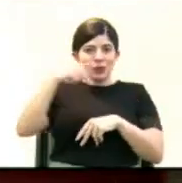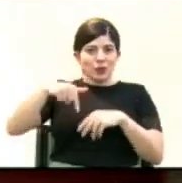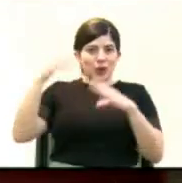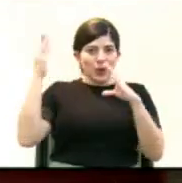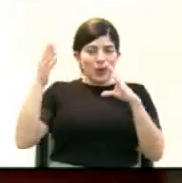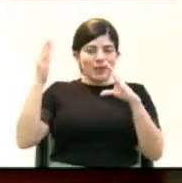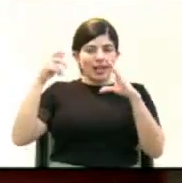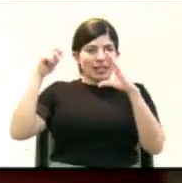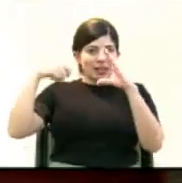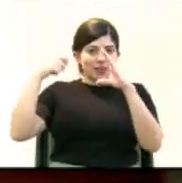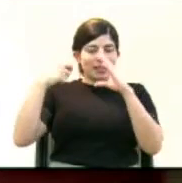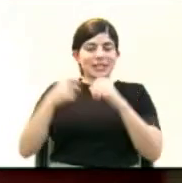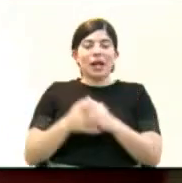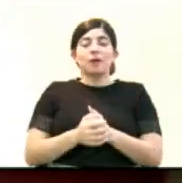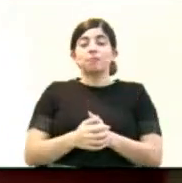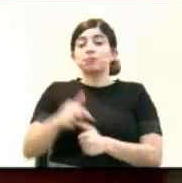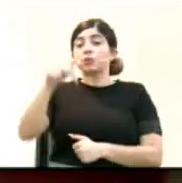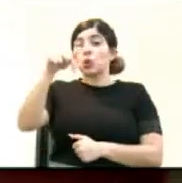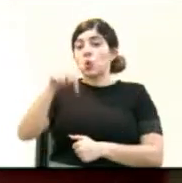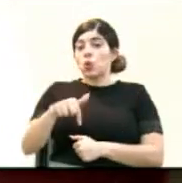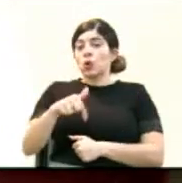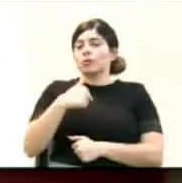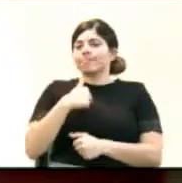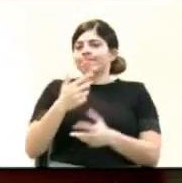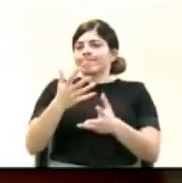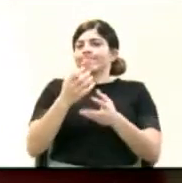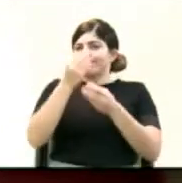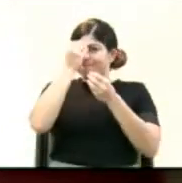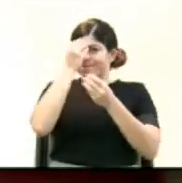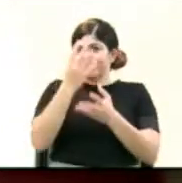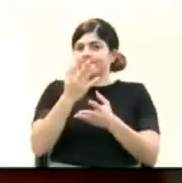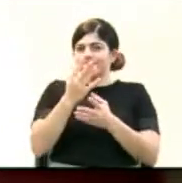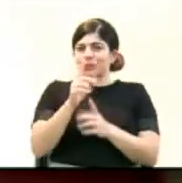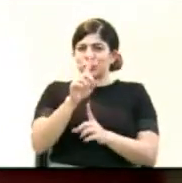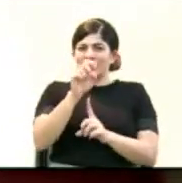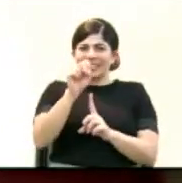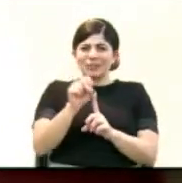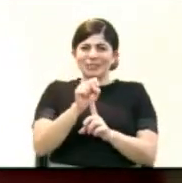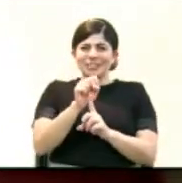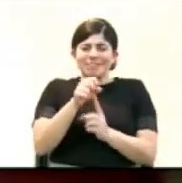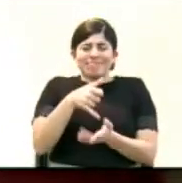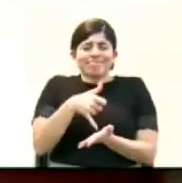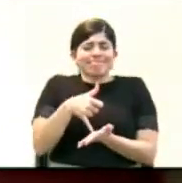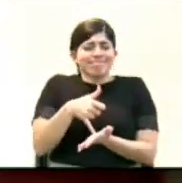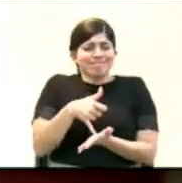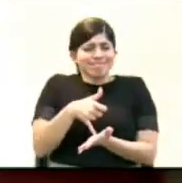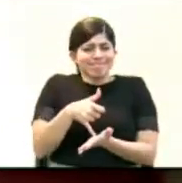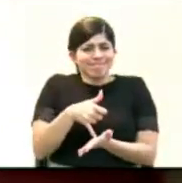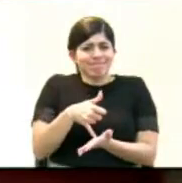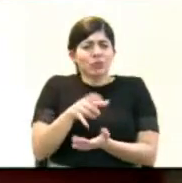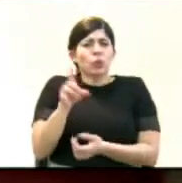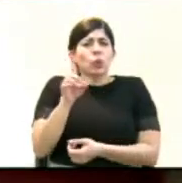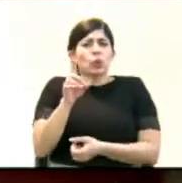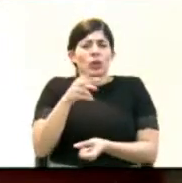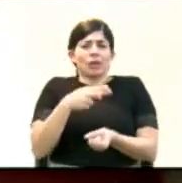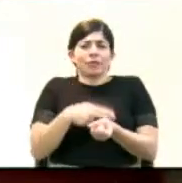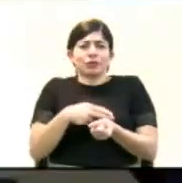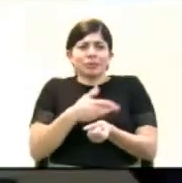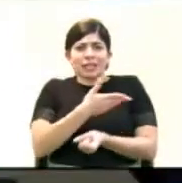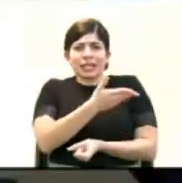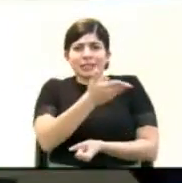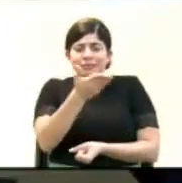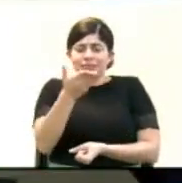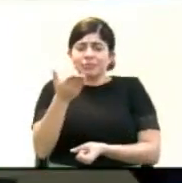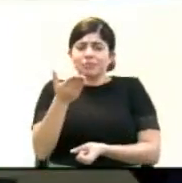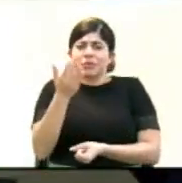prensa. Hoy quiero informar de una situación crítica que se está viviendo en nuestros hospitales